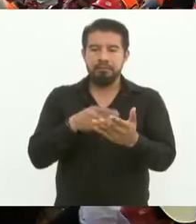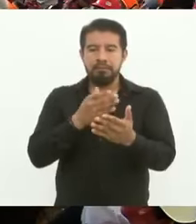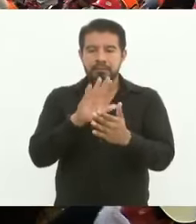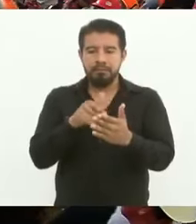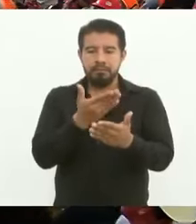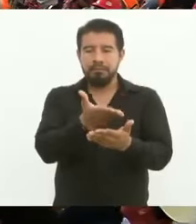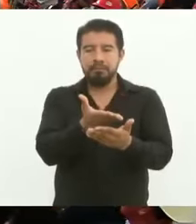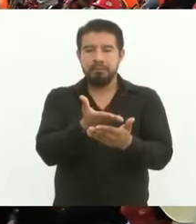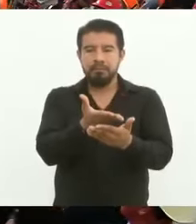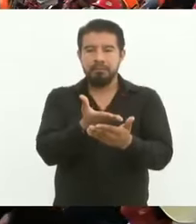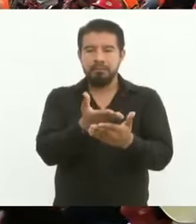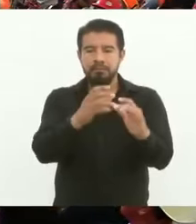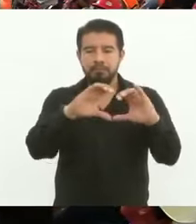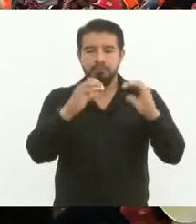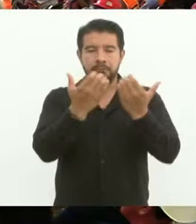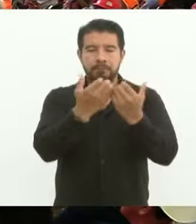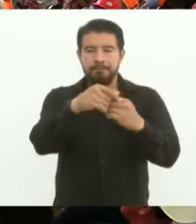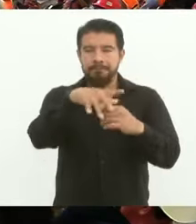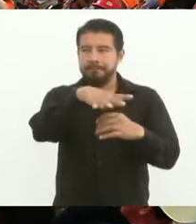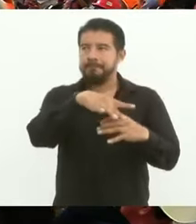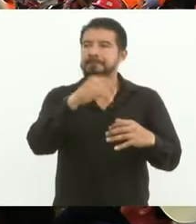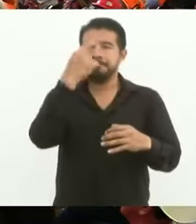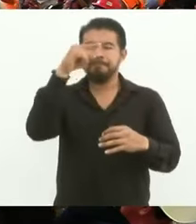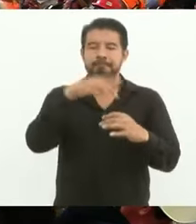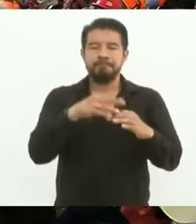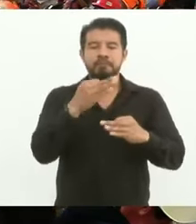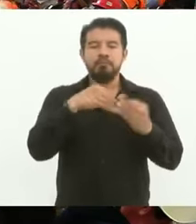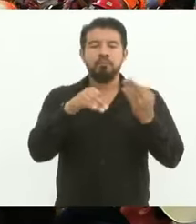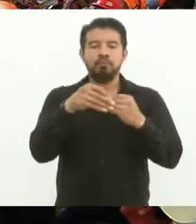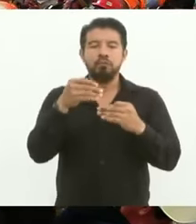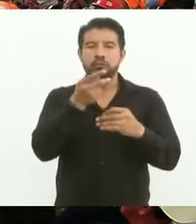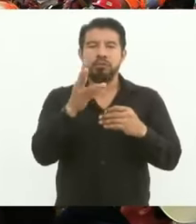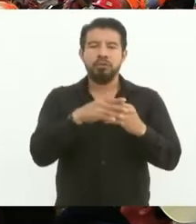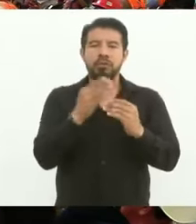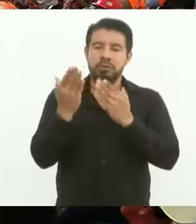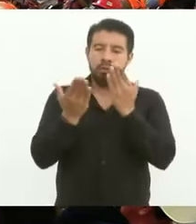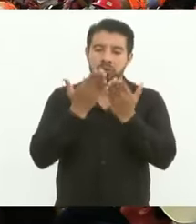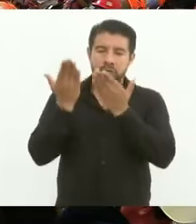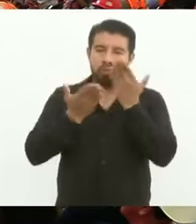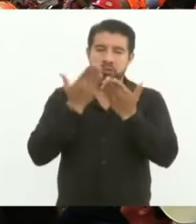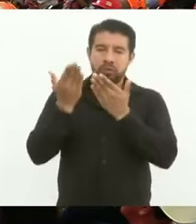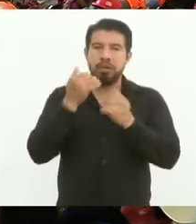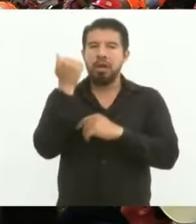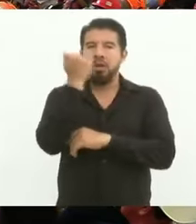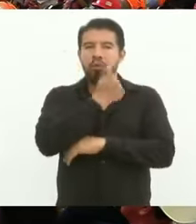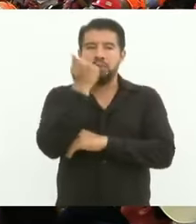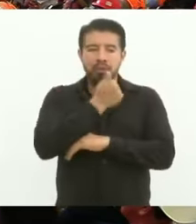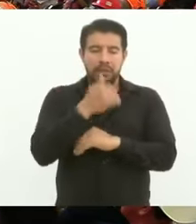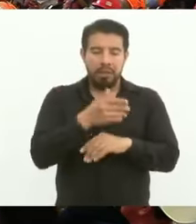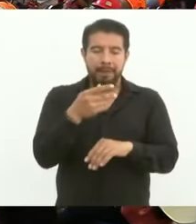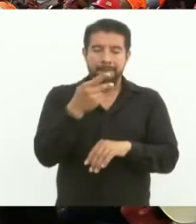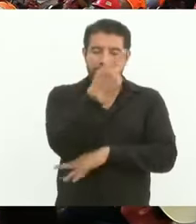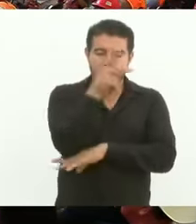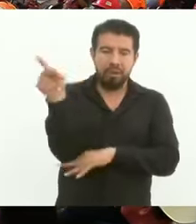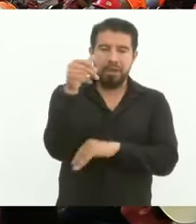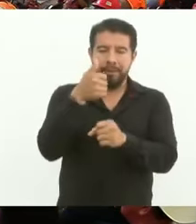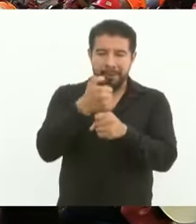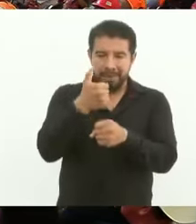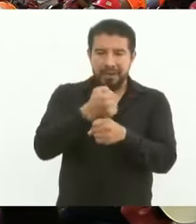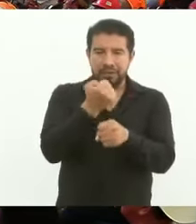Congreso para que tengan becas todos los estudiantes de nivel básico, preescolar, primaria